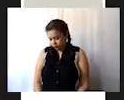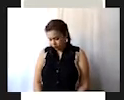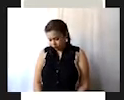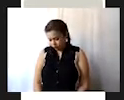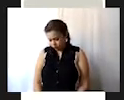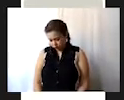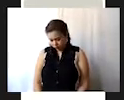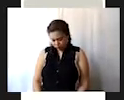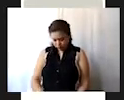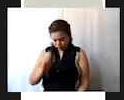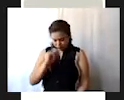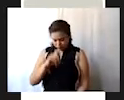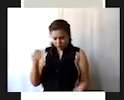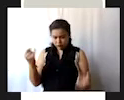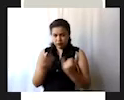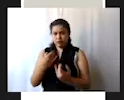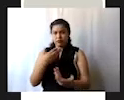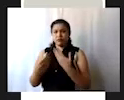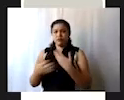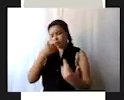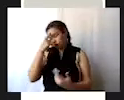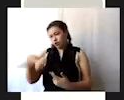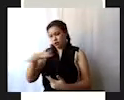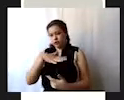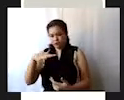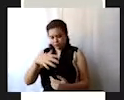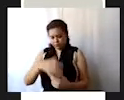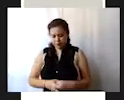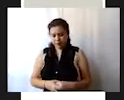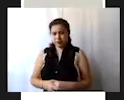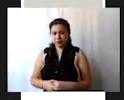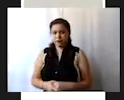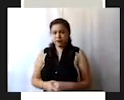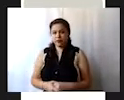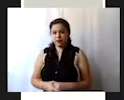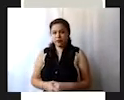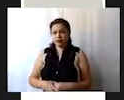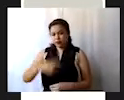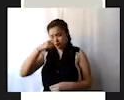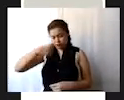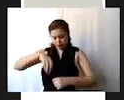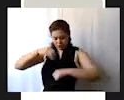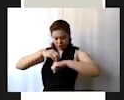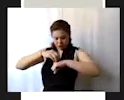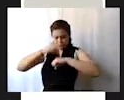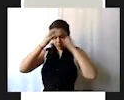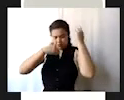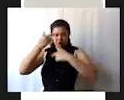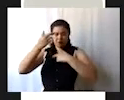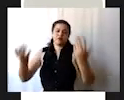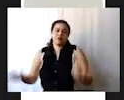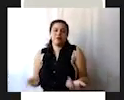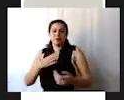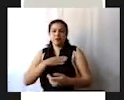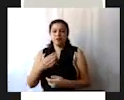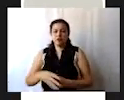y por supuesto acción por el clima. Entonces, para que lo tengan contemplado, pues bueno, si bien todos